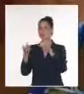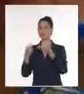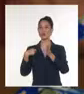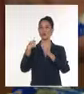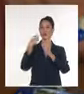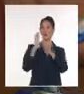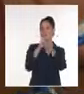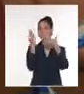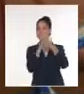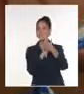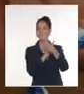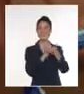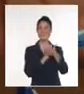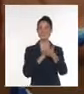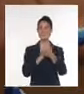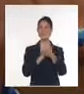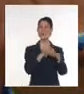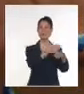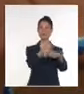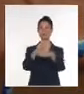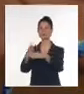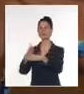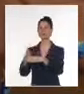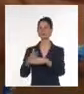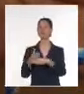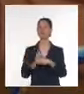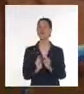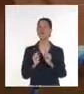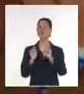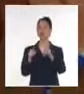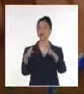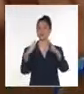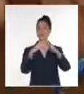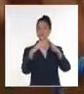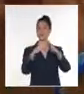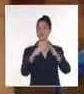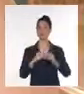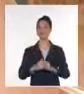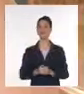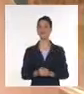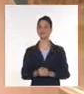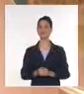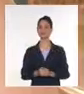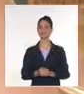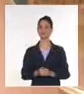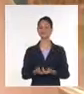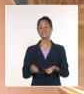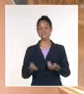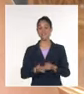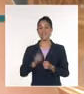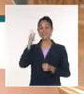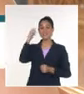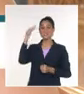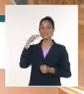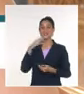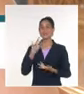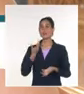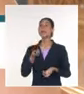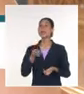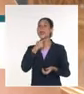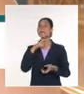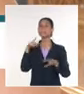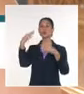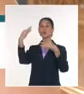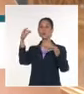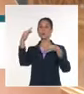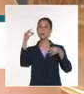atesora los donativos realizados por el pueblo a su fondo documental. Sabíamos, teníamos un levantamiento de qué documentos eran públicos y